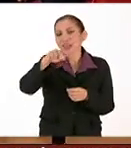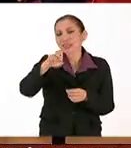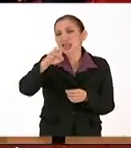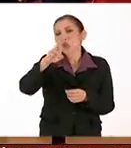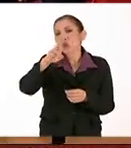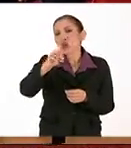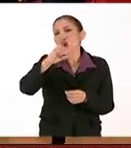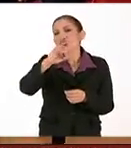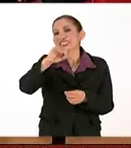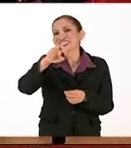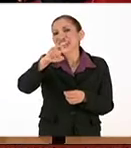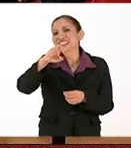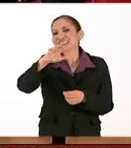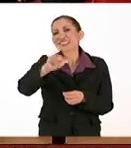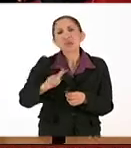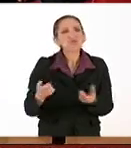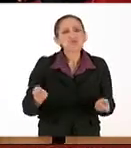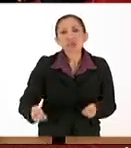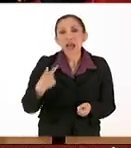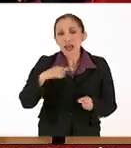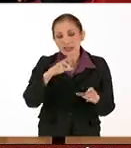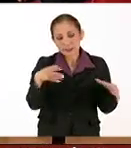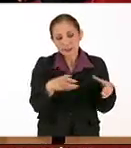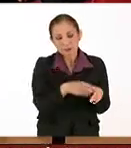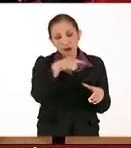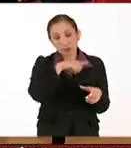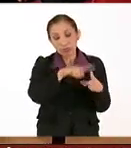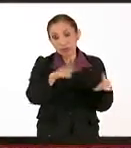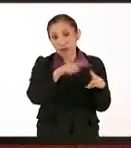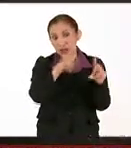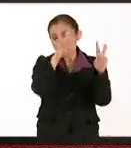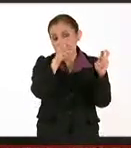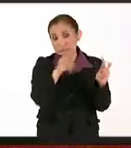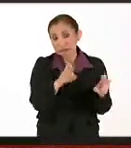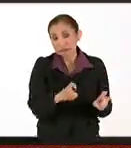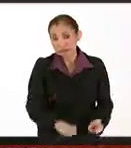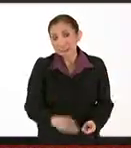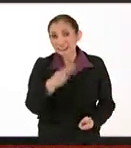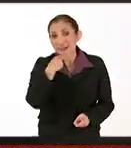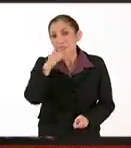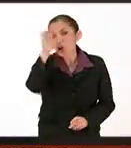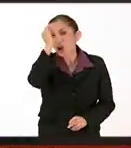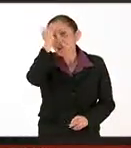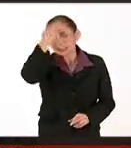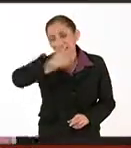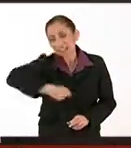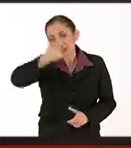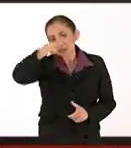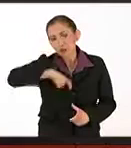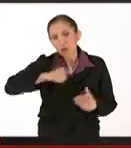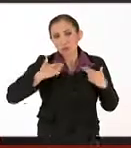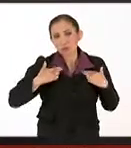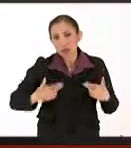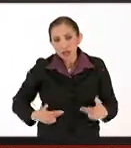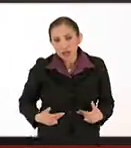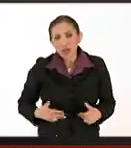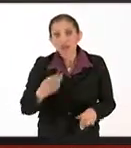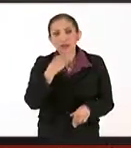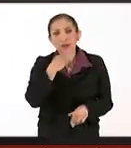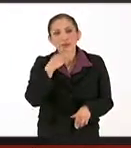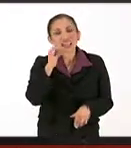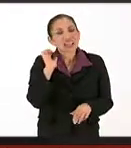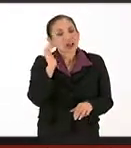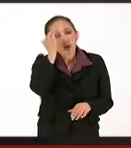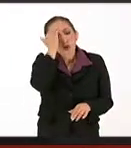neurociencia. Sí, las neurociencias es un conjunto de disciplinas muy importantes. Nos permite conocernos más como humanos, o sea, nos permite conocer